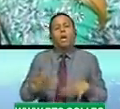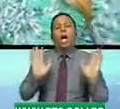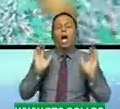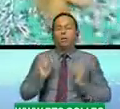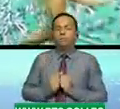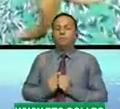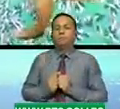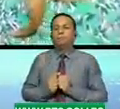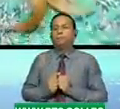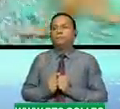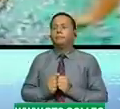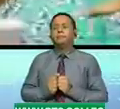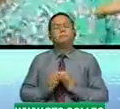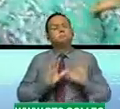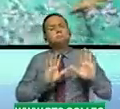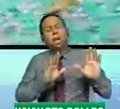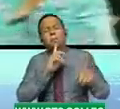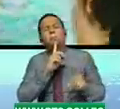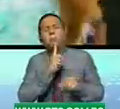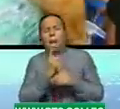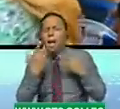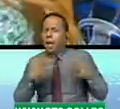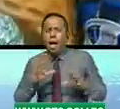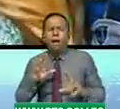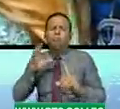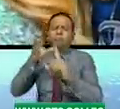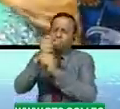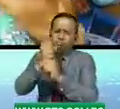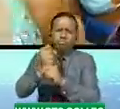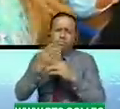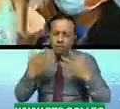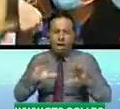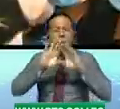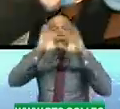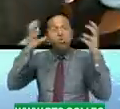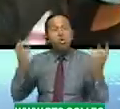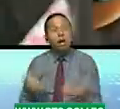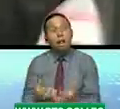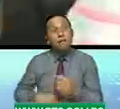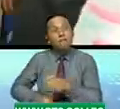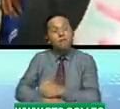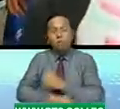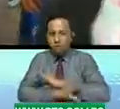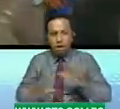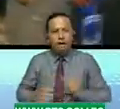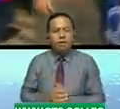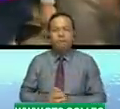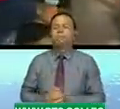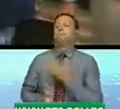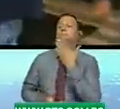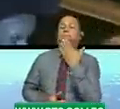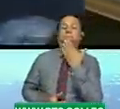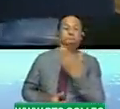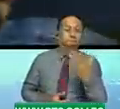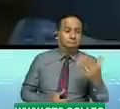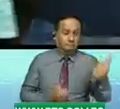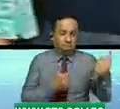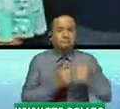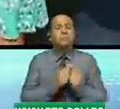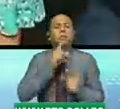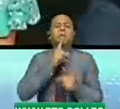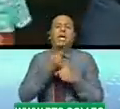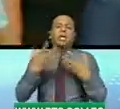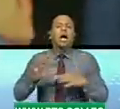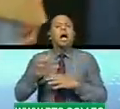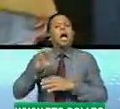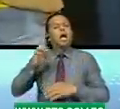Messi. Pese a que ya estamos en el Mundial, ¿no? Ya las dos selecciones, muchas gracias, chicos, muchas gracias. Ya las dos selecciones, tanto Ecuador como